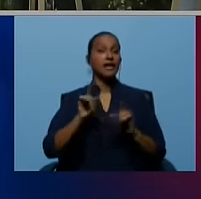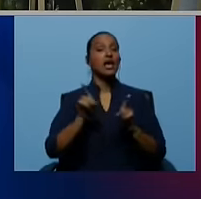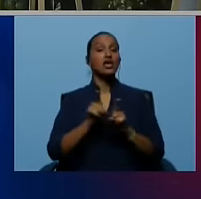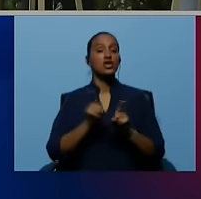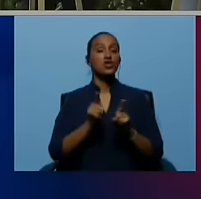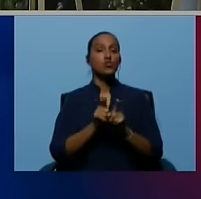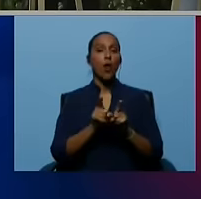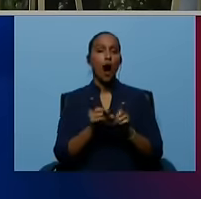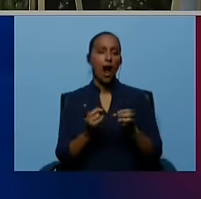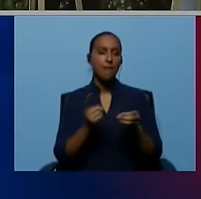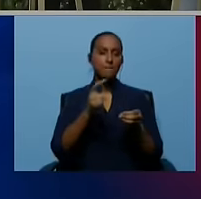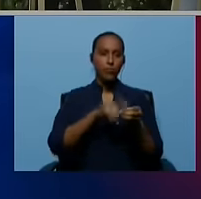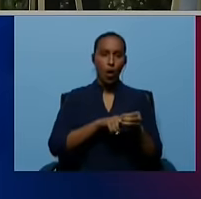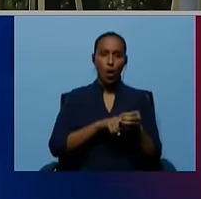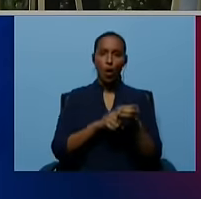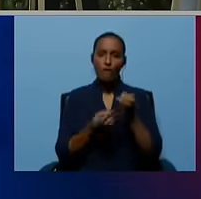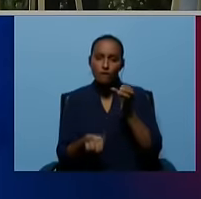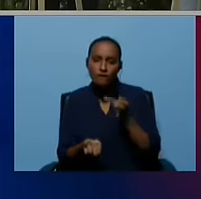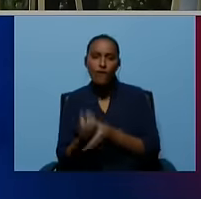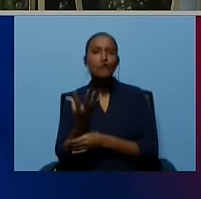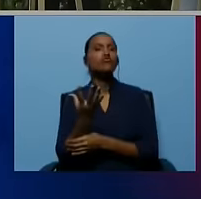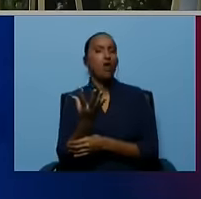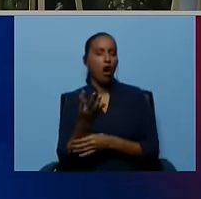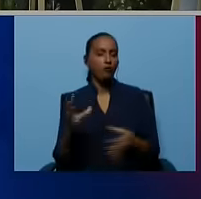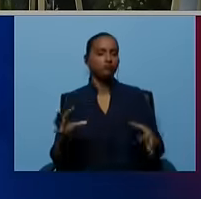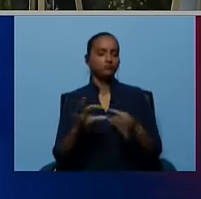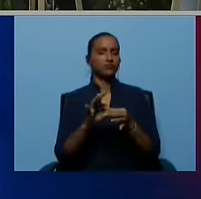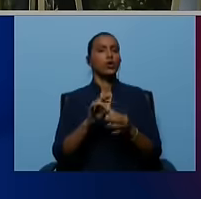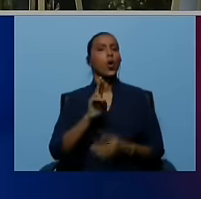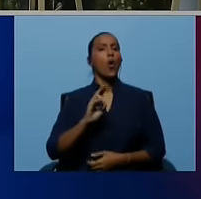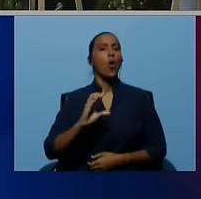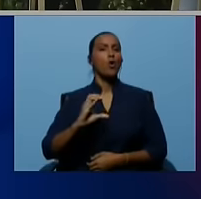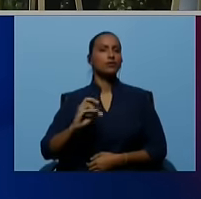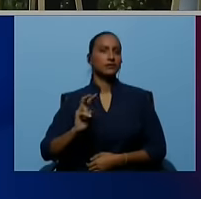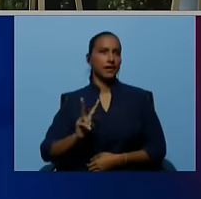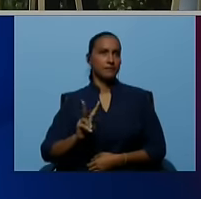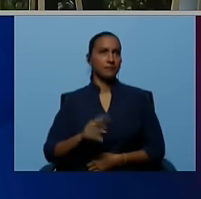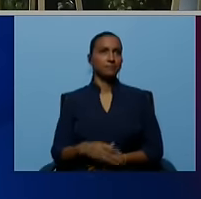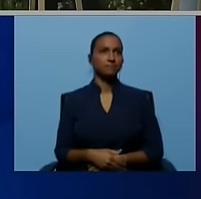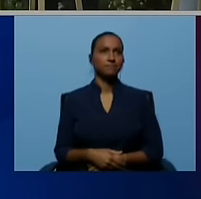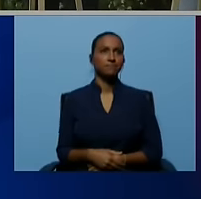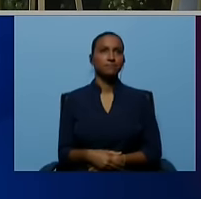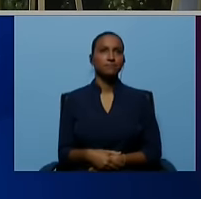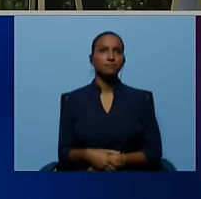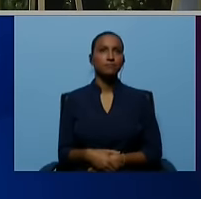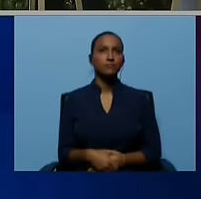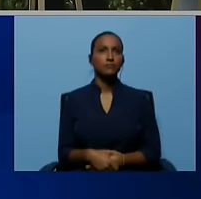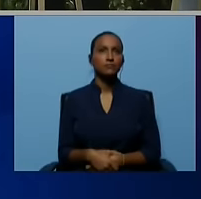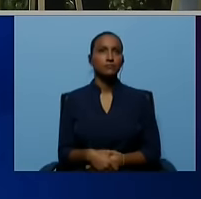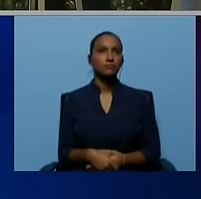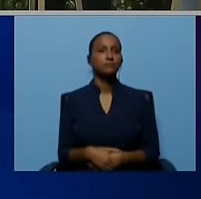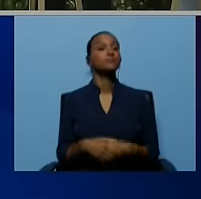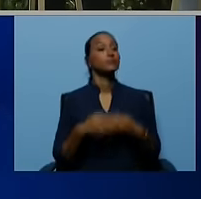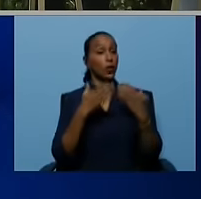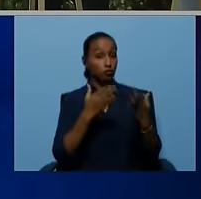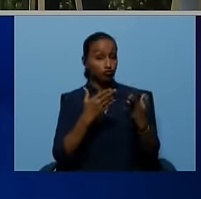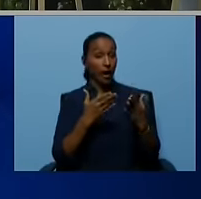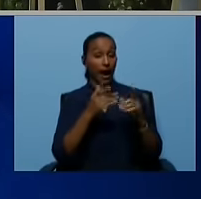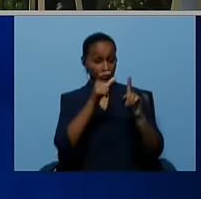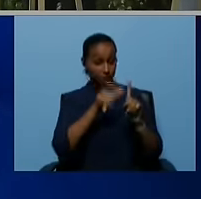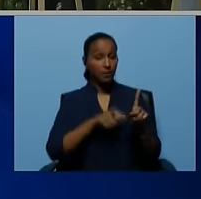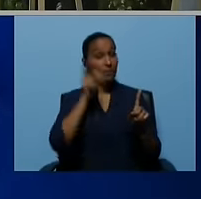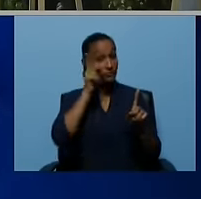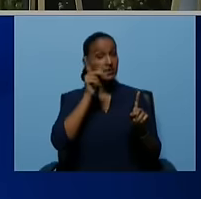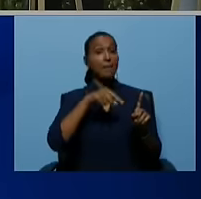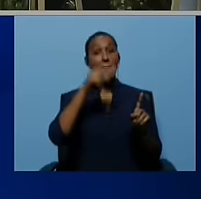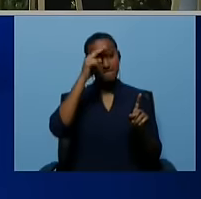esta universidad que usted ve aquí. Entonces, doctor Ernesto Fuenmayor, usted es padre también de esta